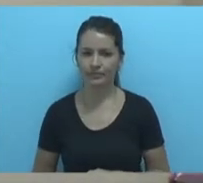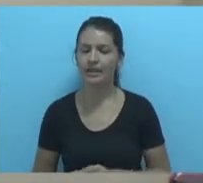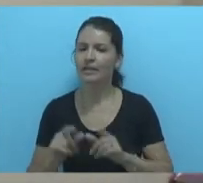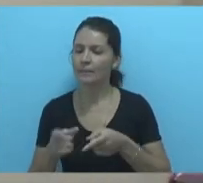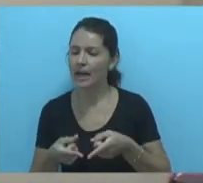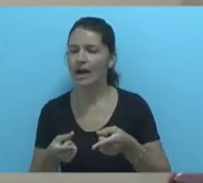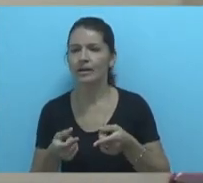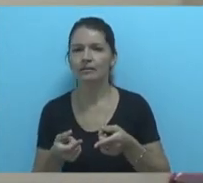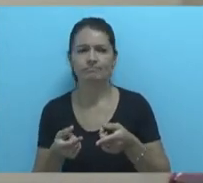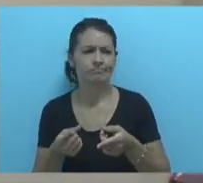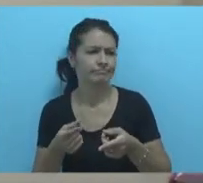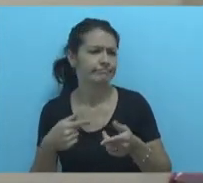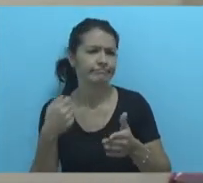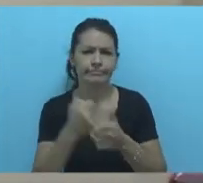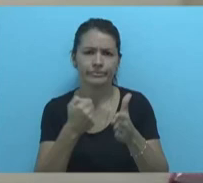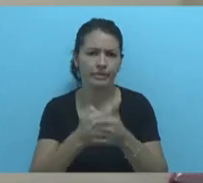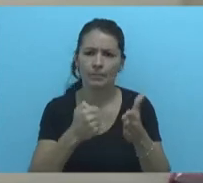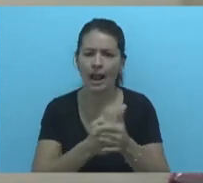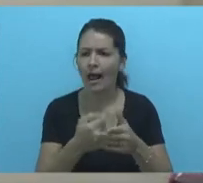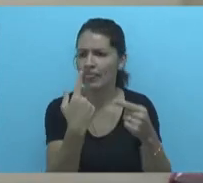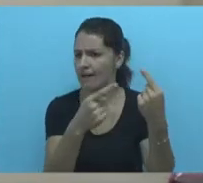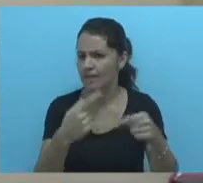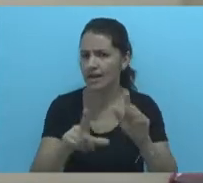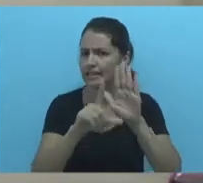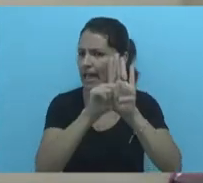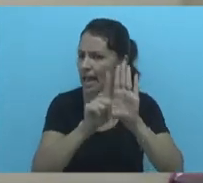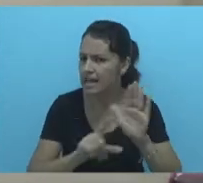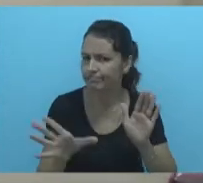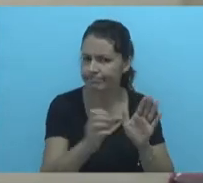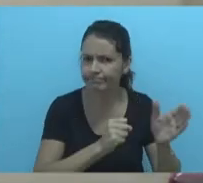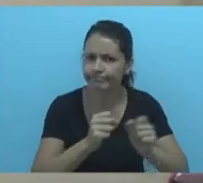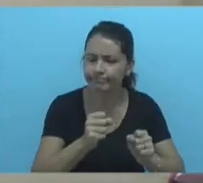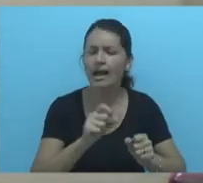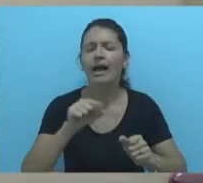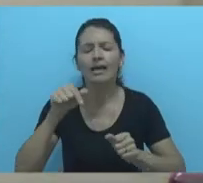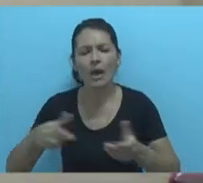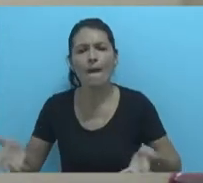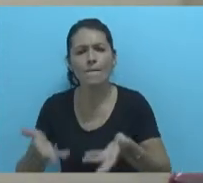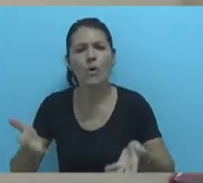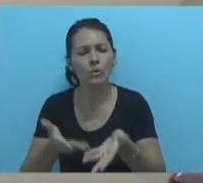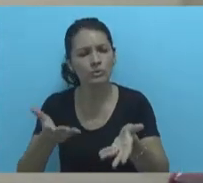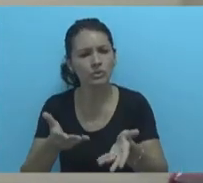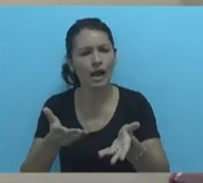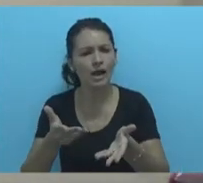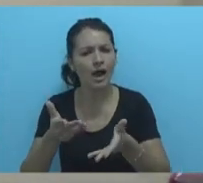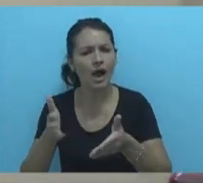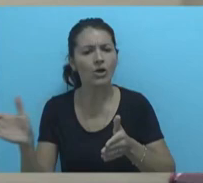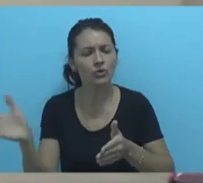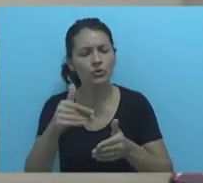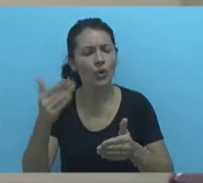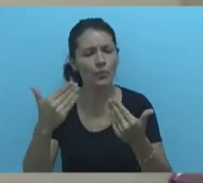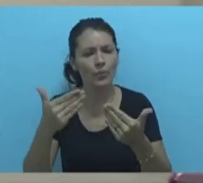tenga sanción también en esta provincia. Vamos a impulsar la capacitación de todos los funcionarios públicos